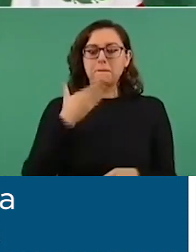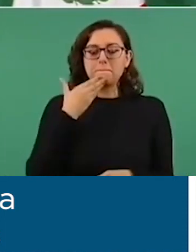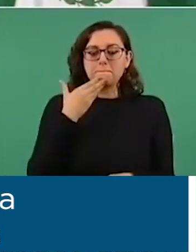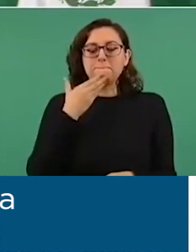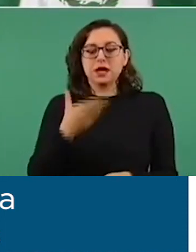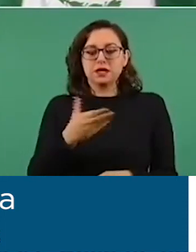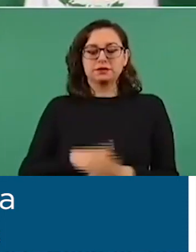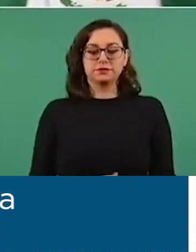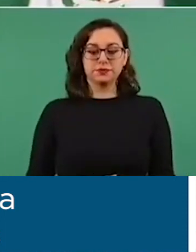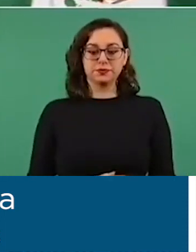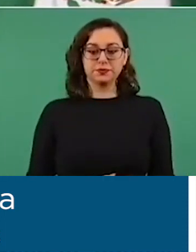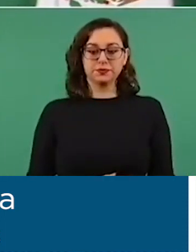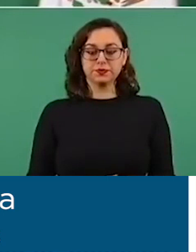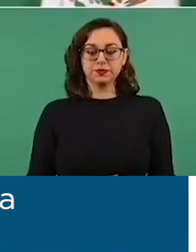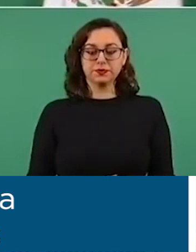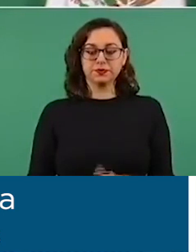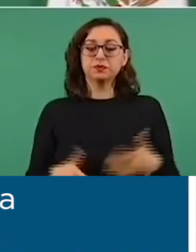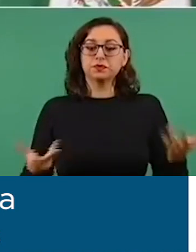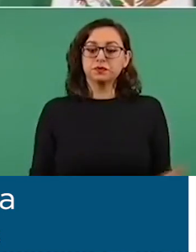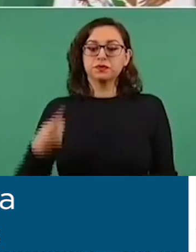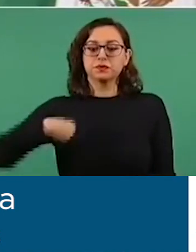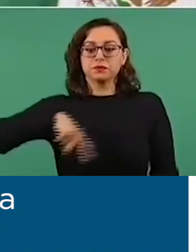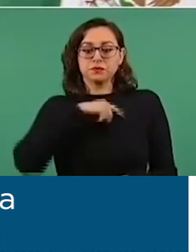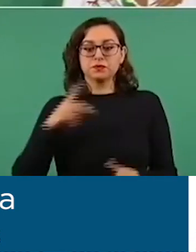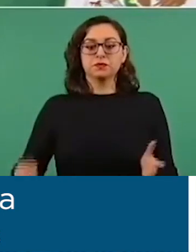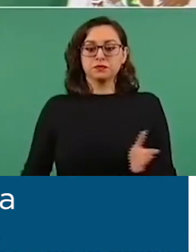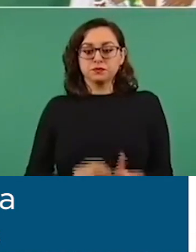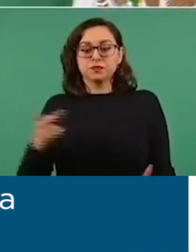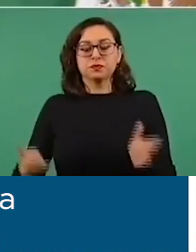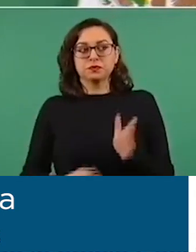venido haciendo, de que hay que actuar